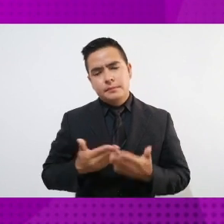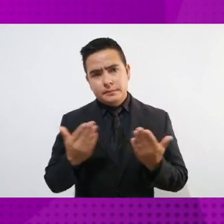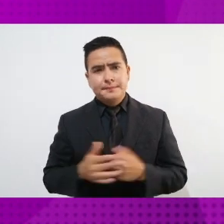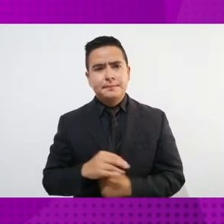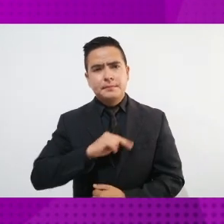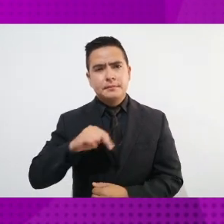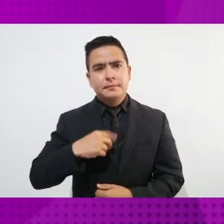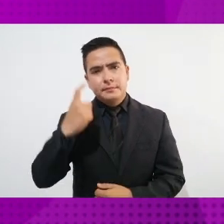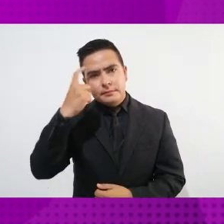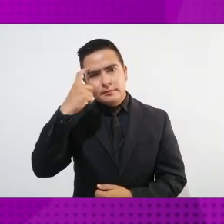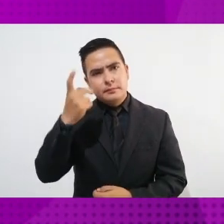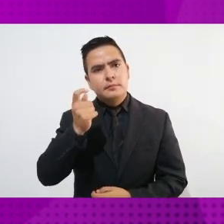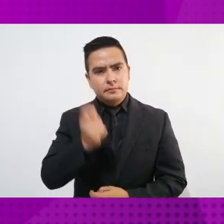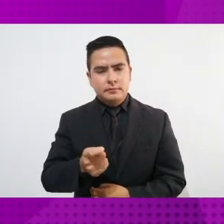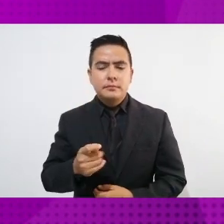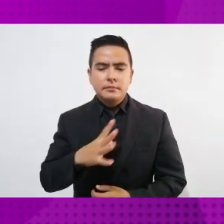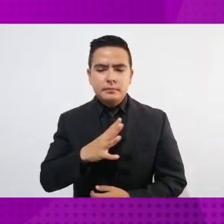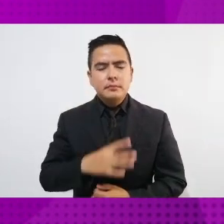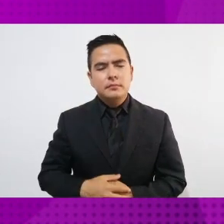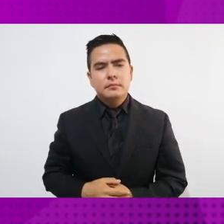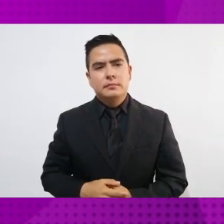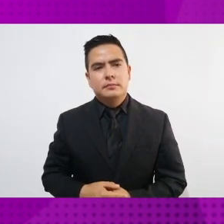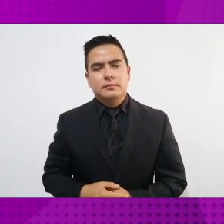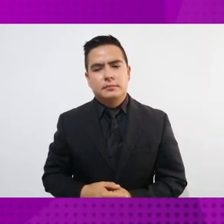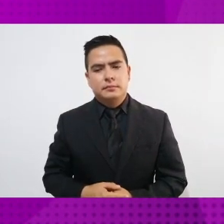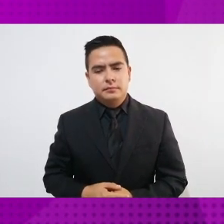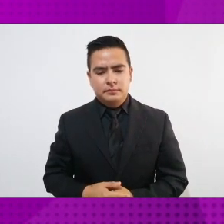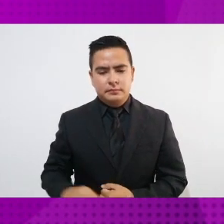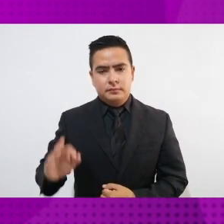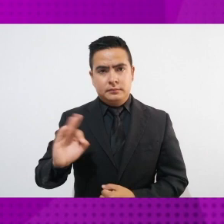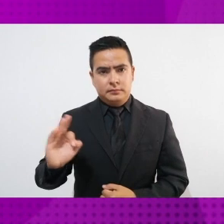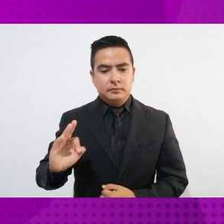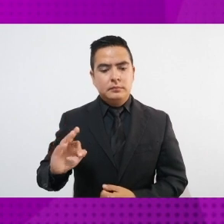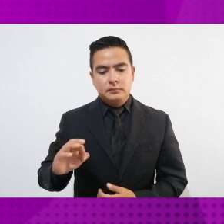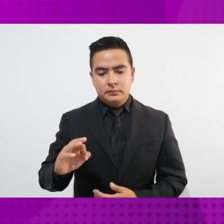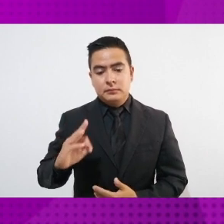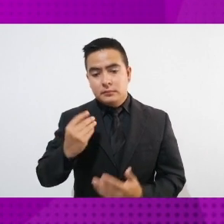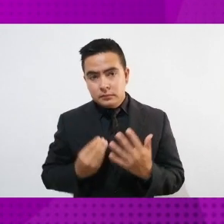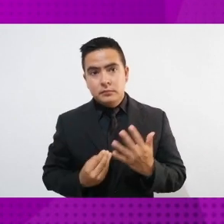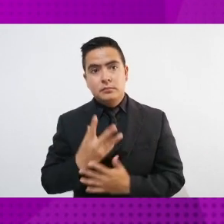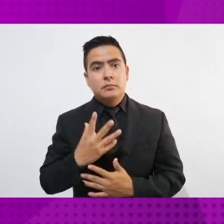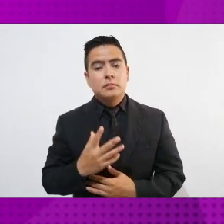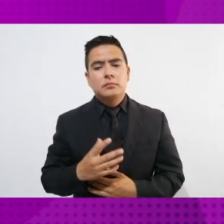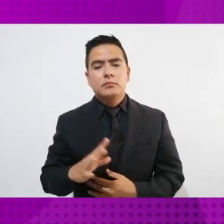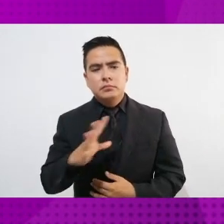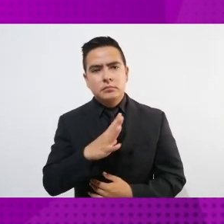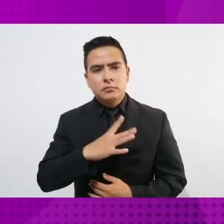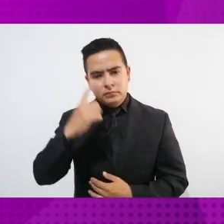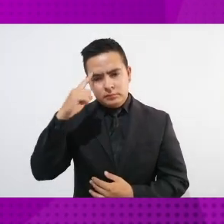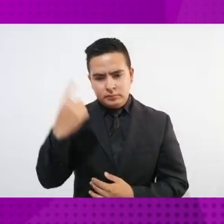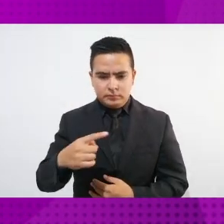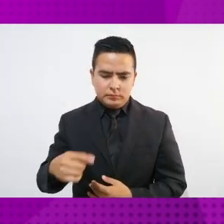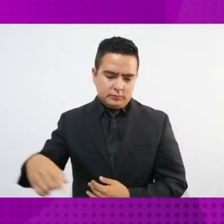fecha. Lo que nos queda entonces es construir algún mecanismo, construir los mecanismos,